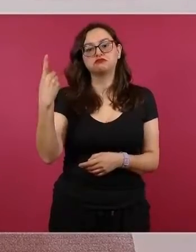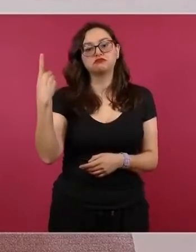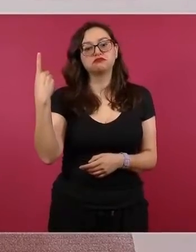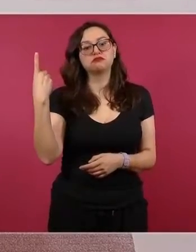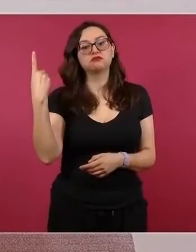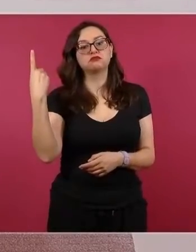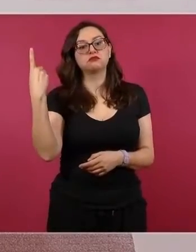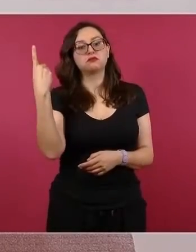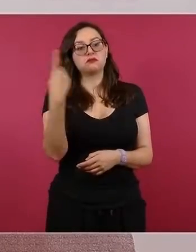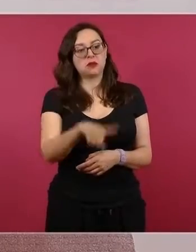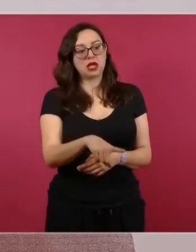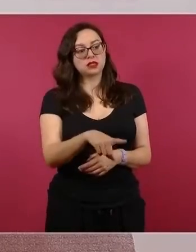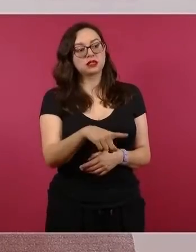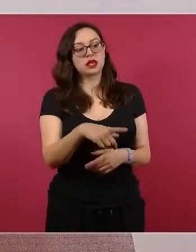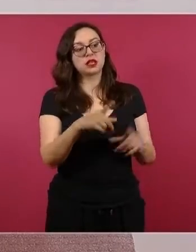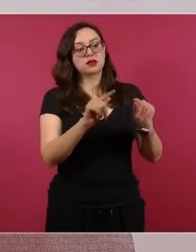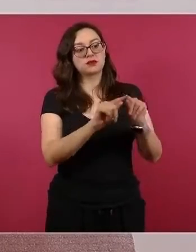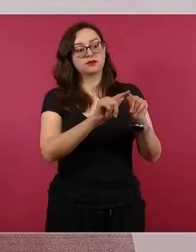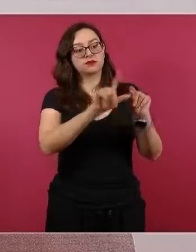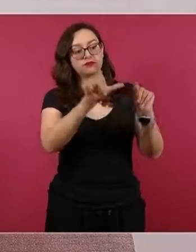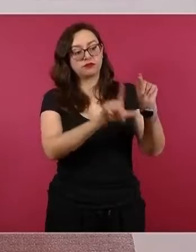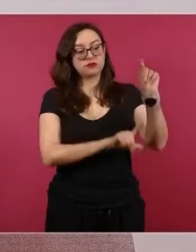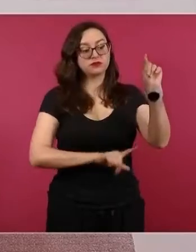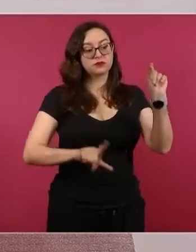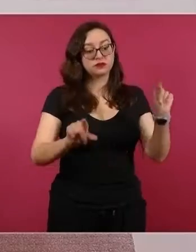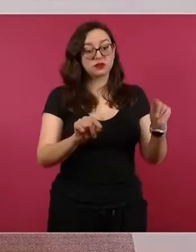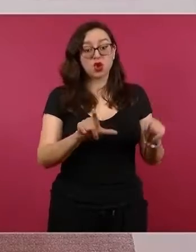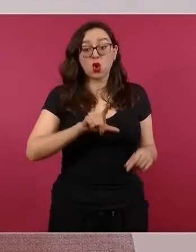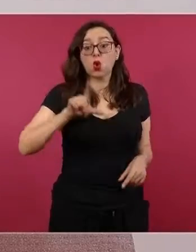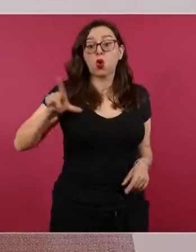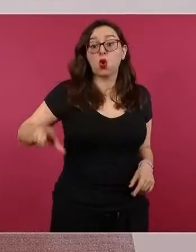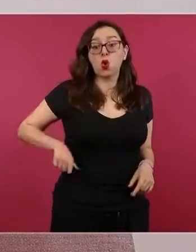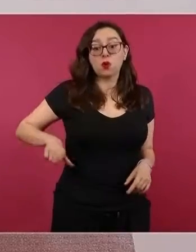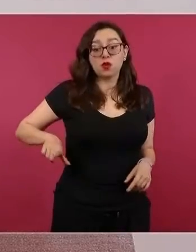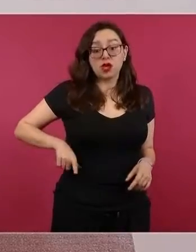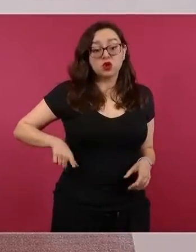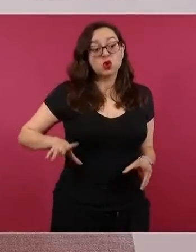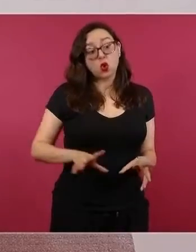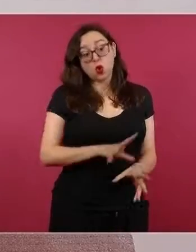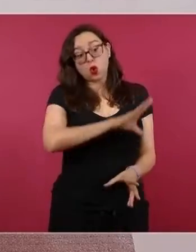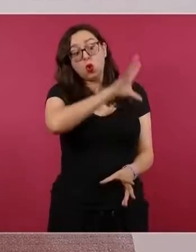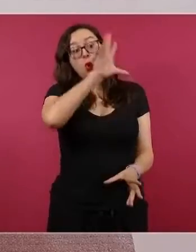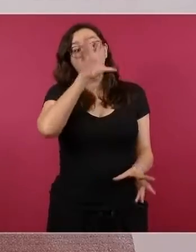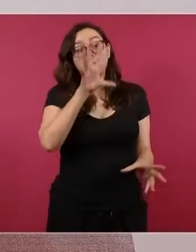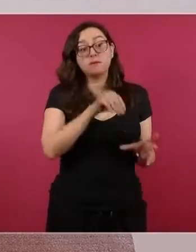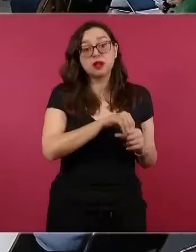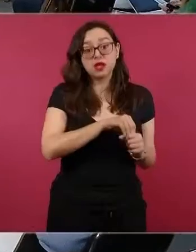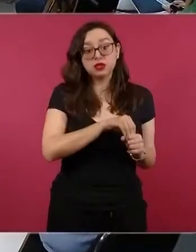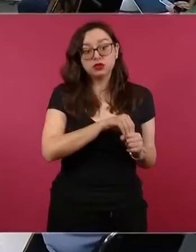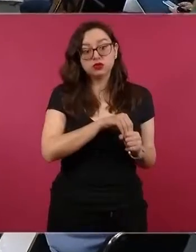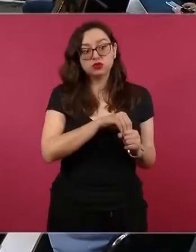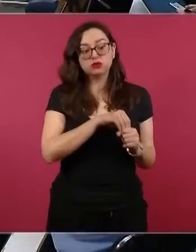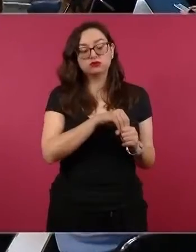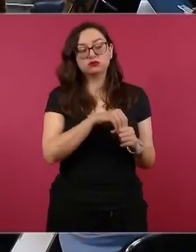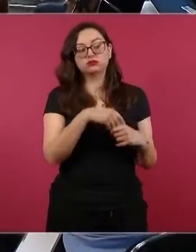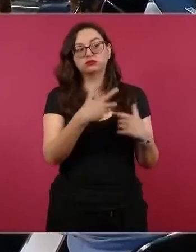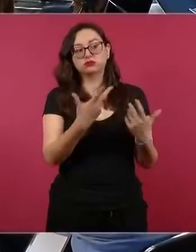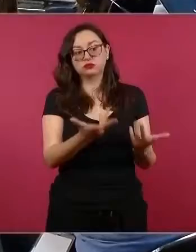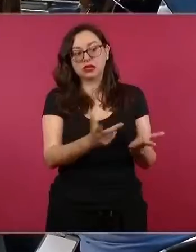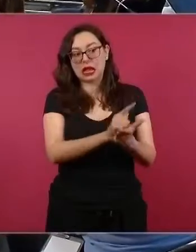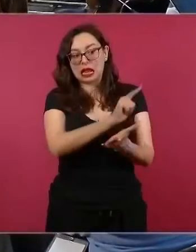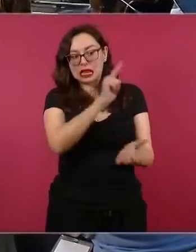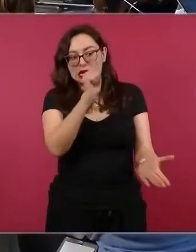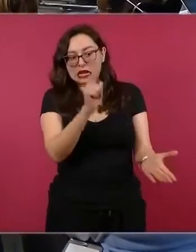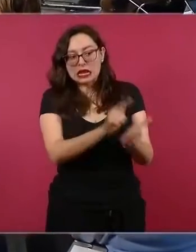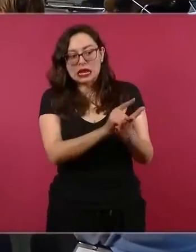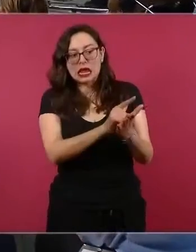al Estado mexicano y determina que es el Estado mexicano el que debe valorar los posibles cambios en nuestra